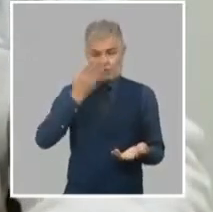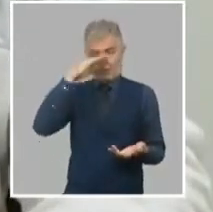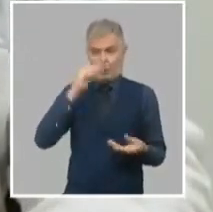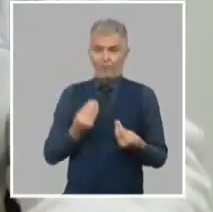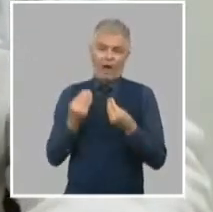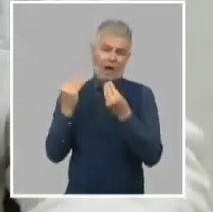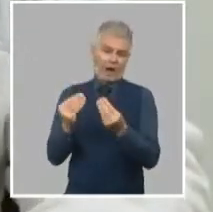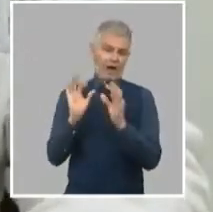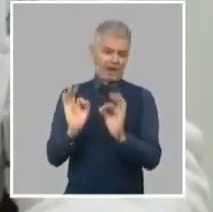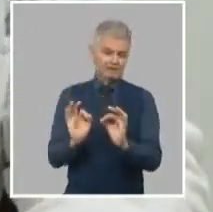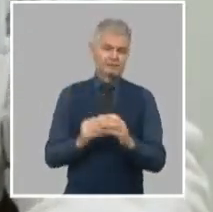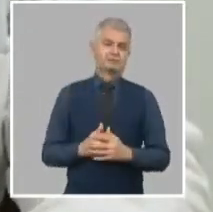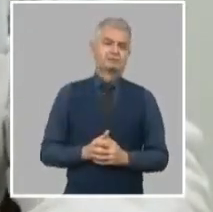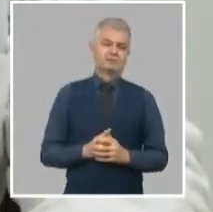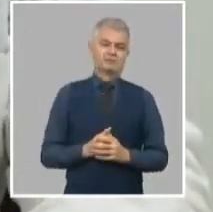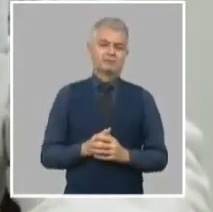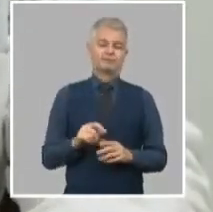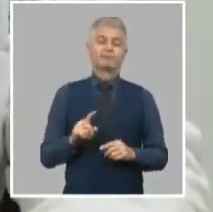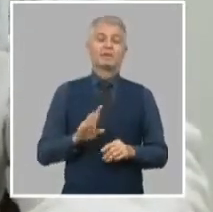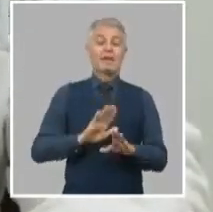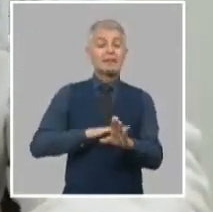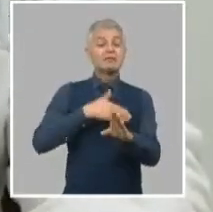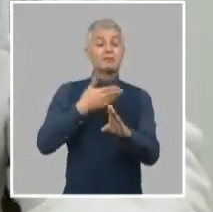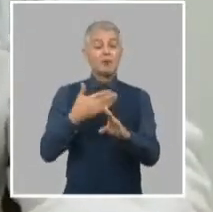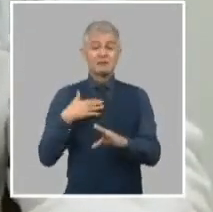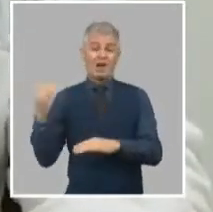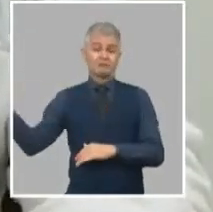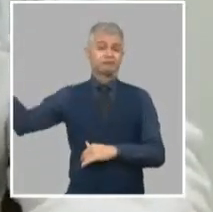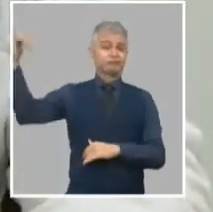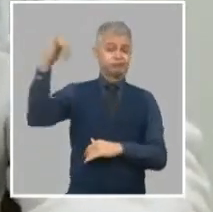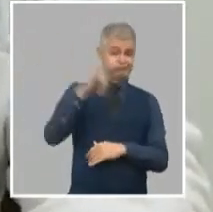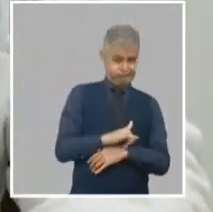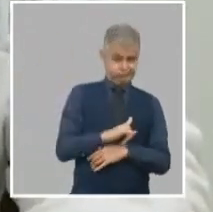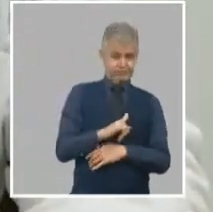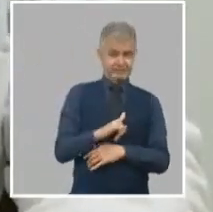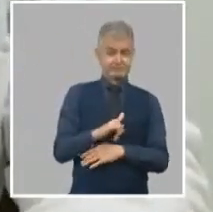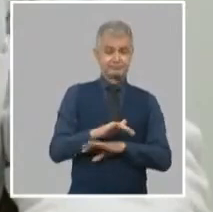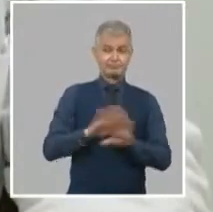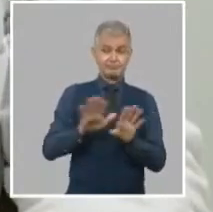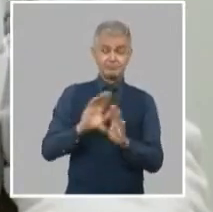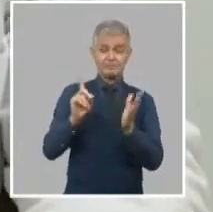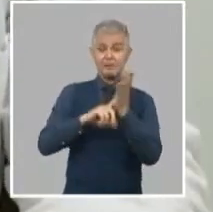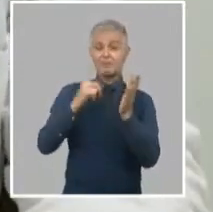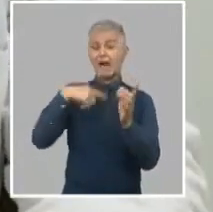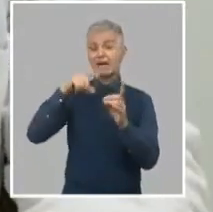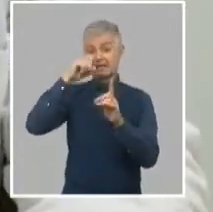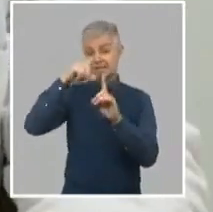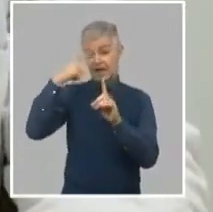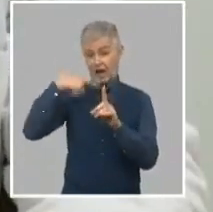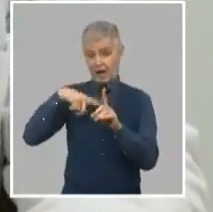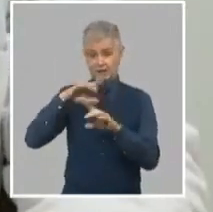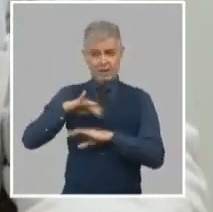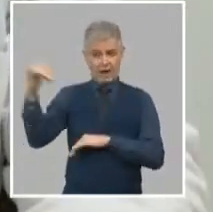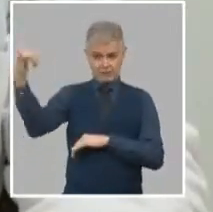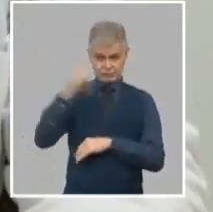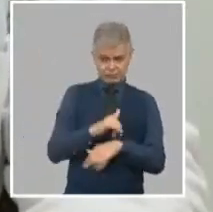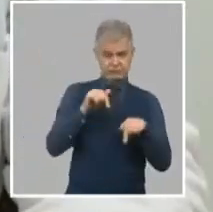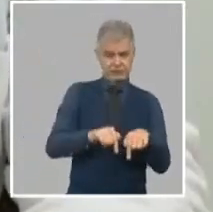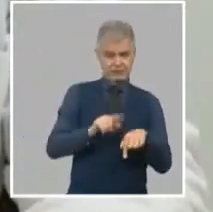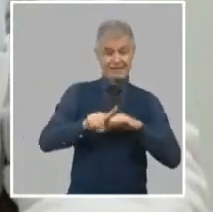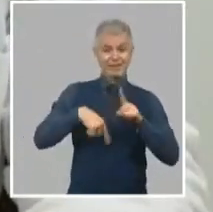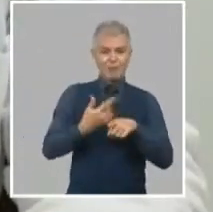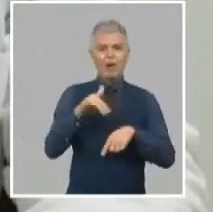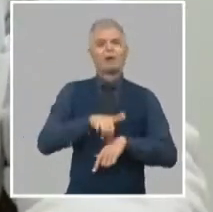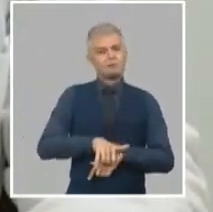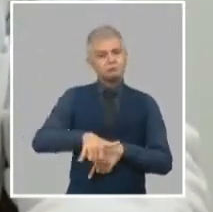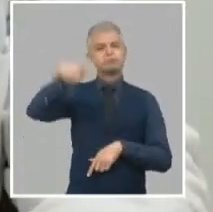país. Días después de nuestro regreso a Pakistán, salimos para Indonesia. Y en Indonesia,